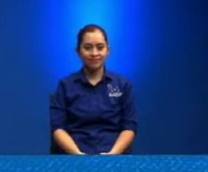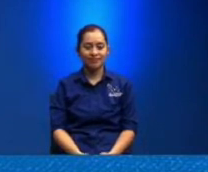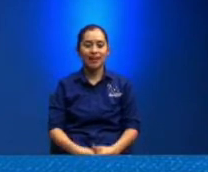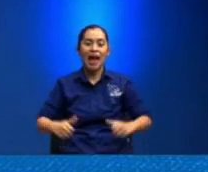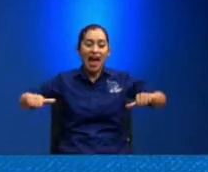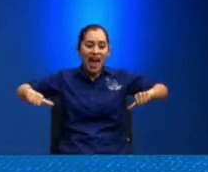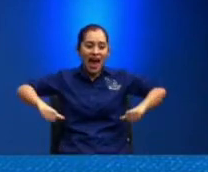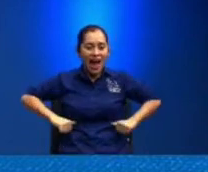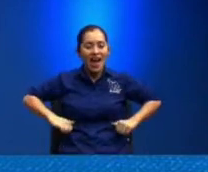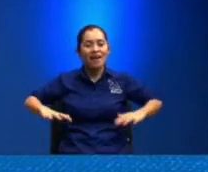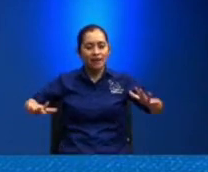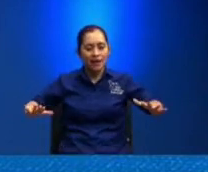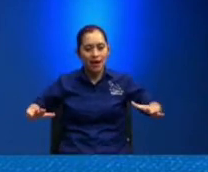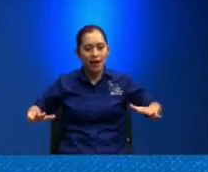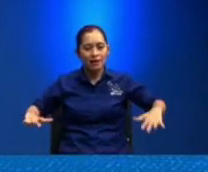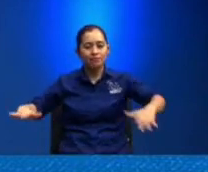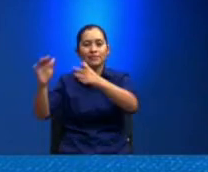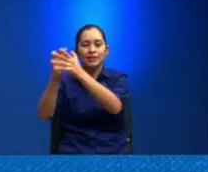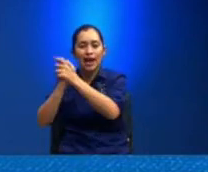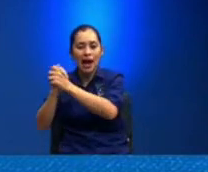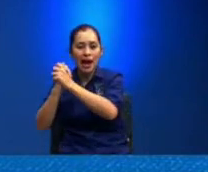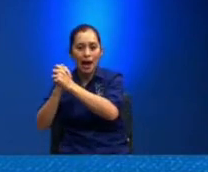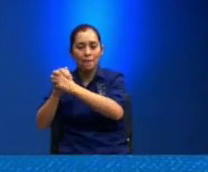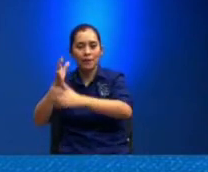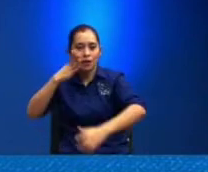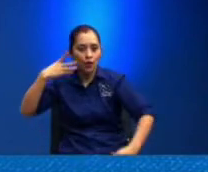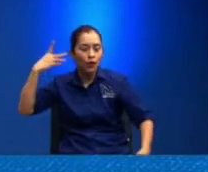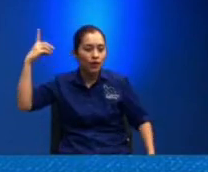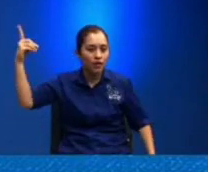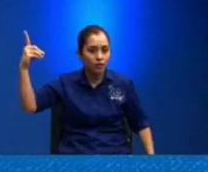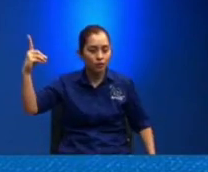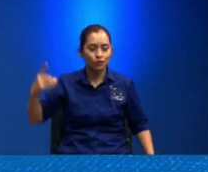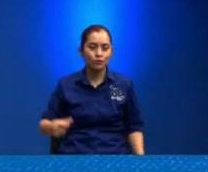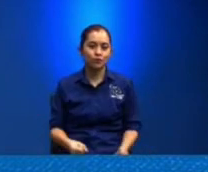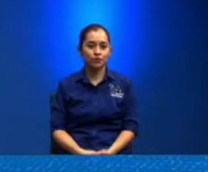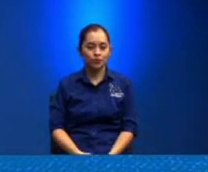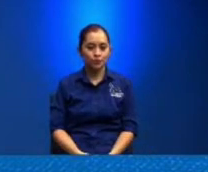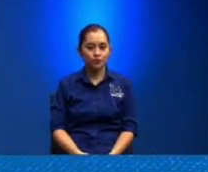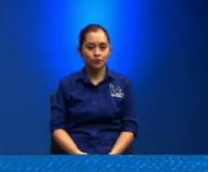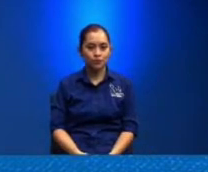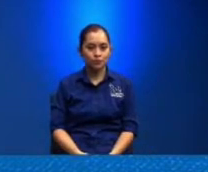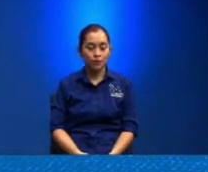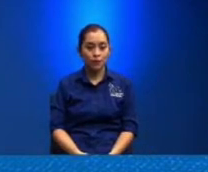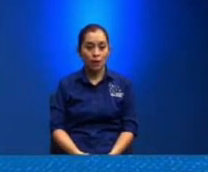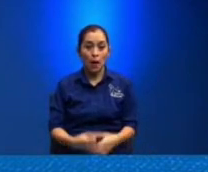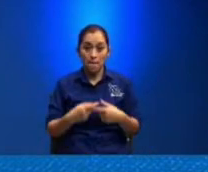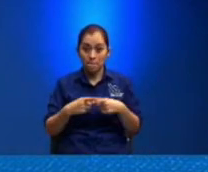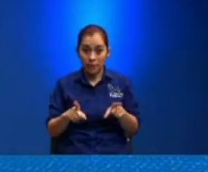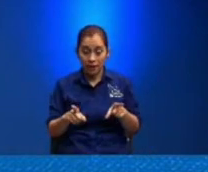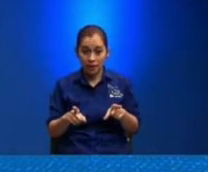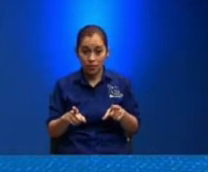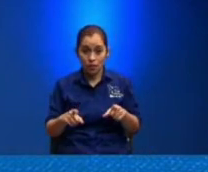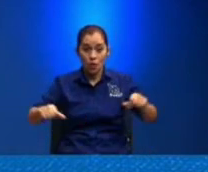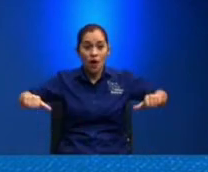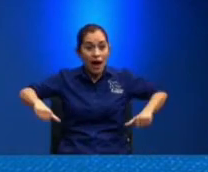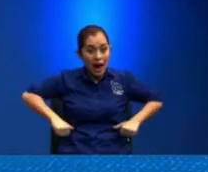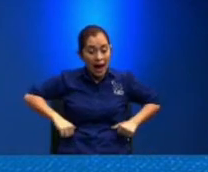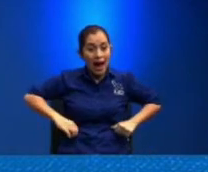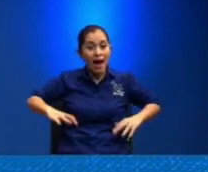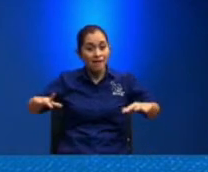las de tiene muchas cosas tan hermosas pero la cosa es que él dejó tirado el ombligo en bourg